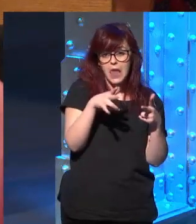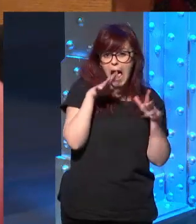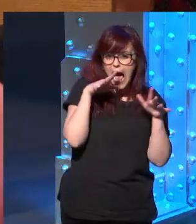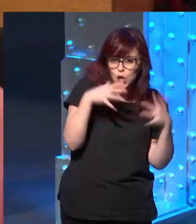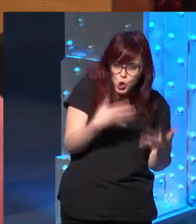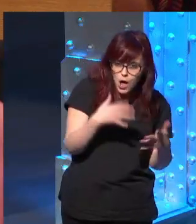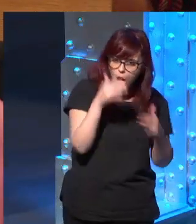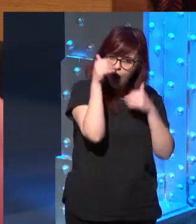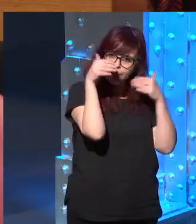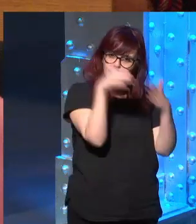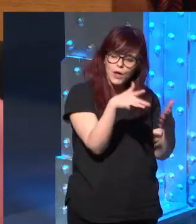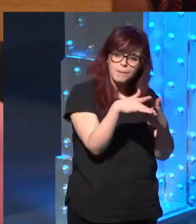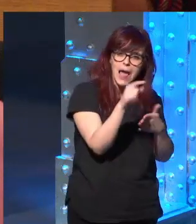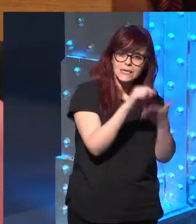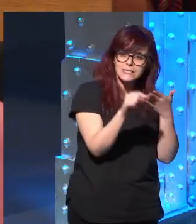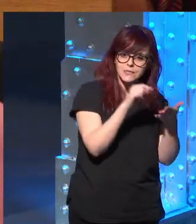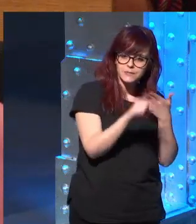actualmente?